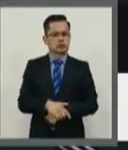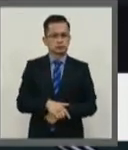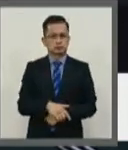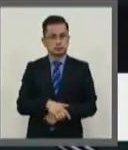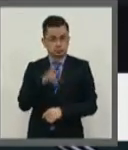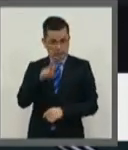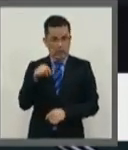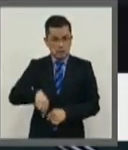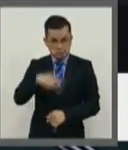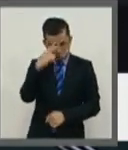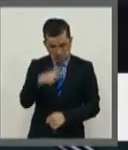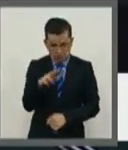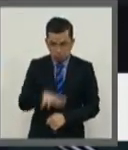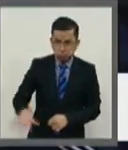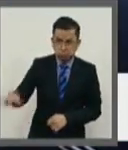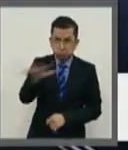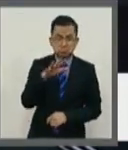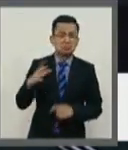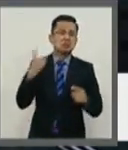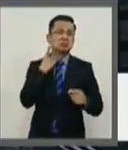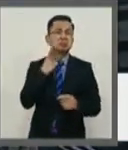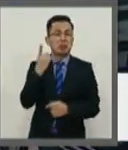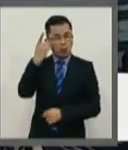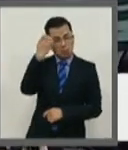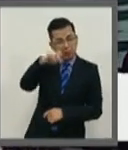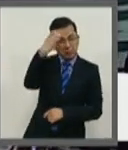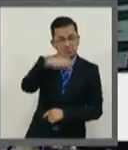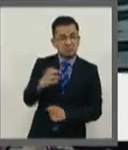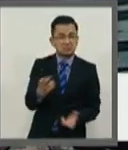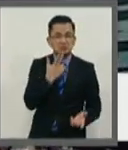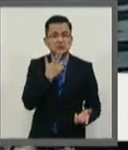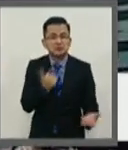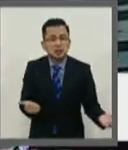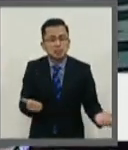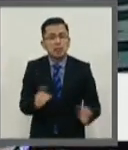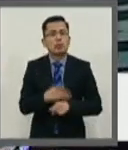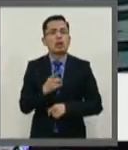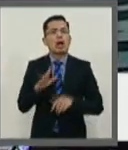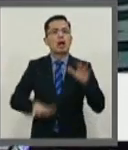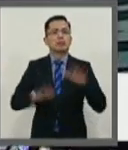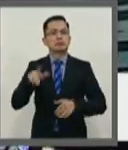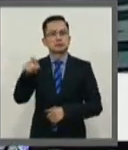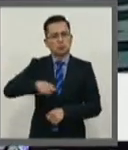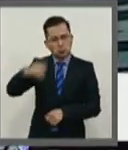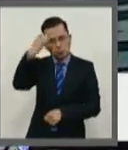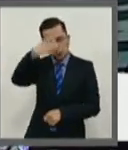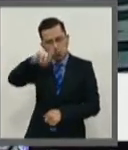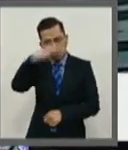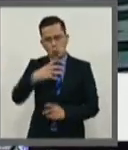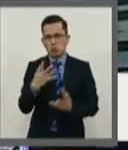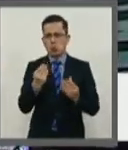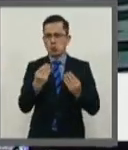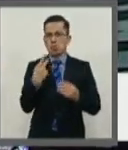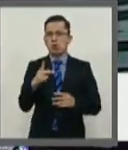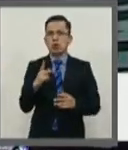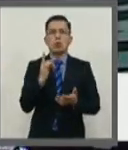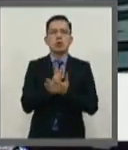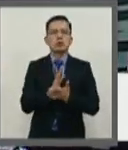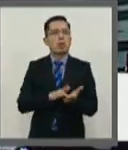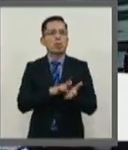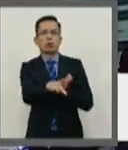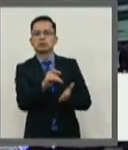ha servido para mucho, pues entre más experiencia tienen, más legislan a favor de sus propios intereses y